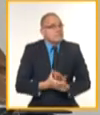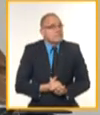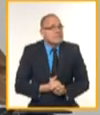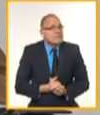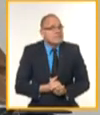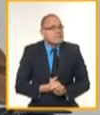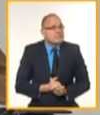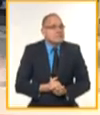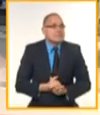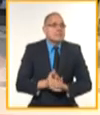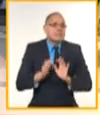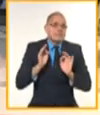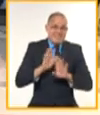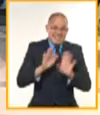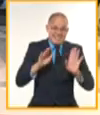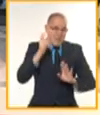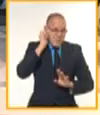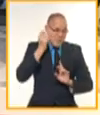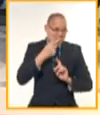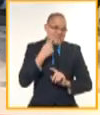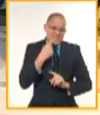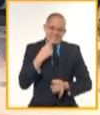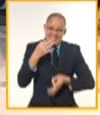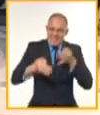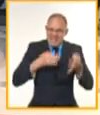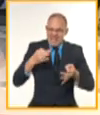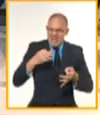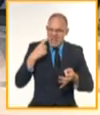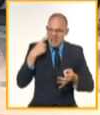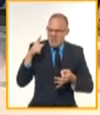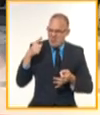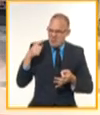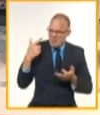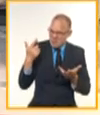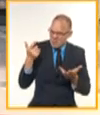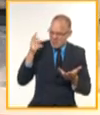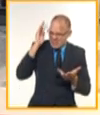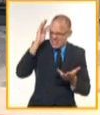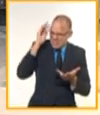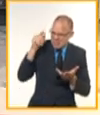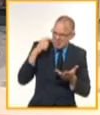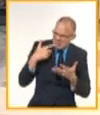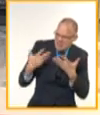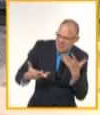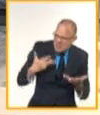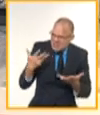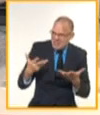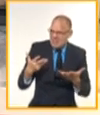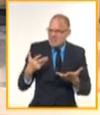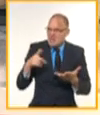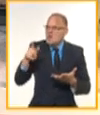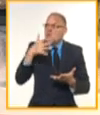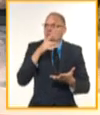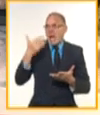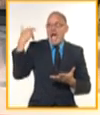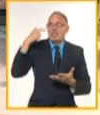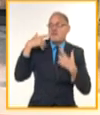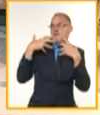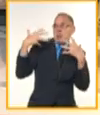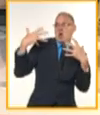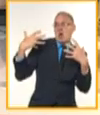dice Cristina, que haya pasado de rockstar mundial a criptoestafador o estafador